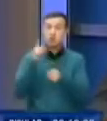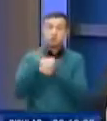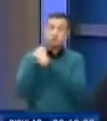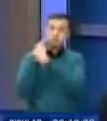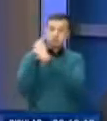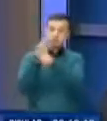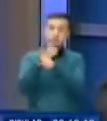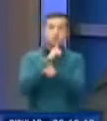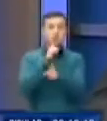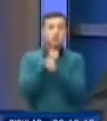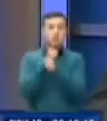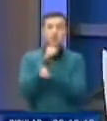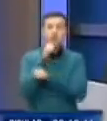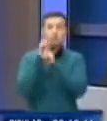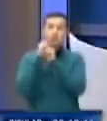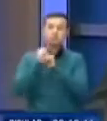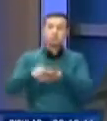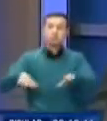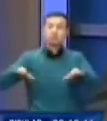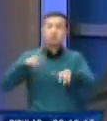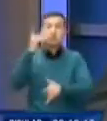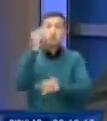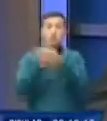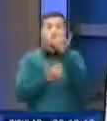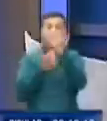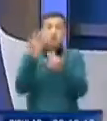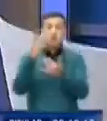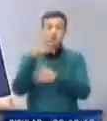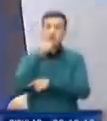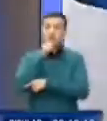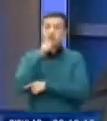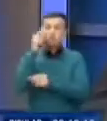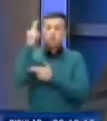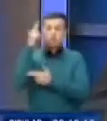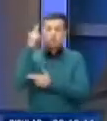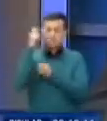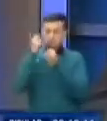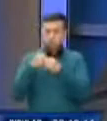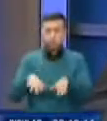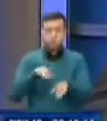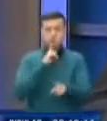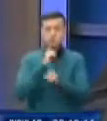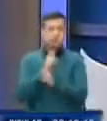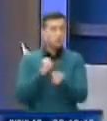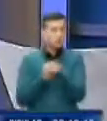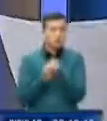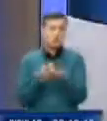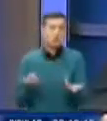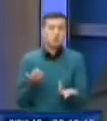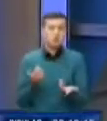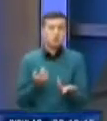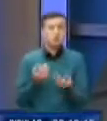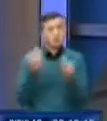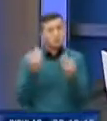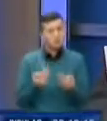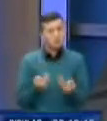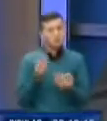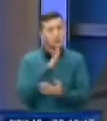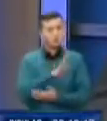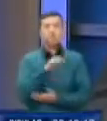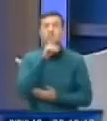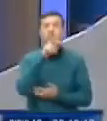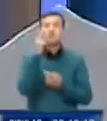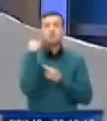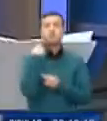van viva querés decir va lanzar agua sobre incendios forestales que pierden control para quienes están en la obligación de controlar sus